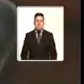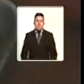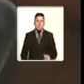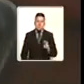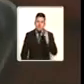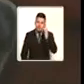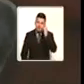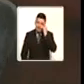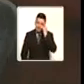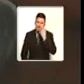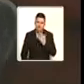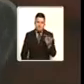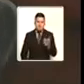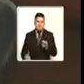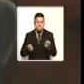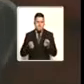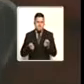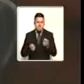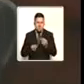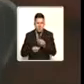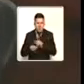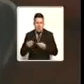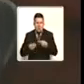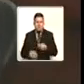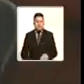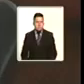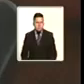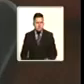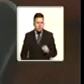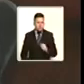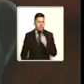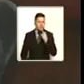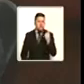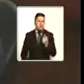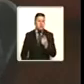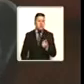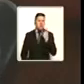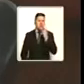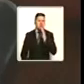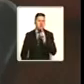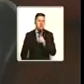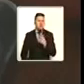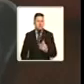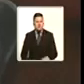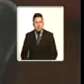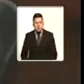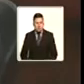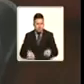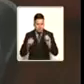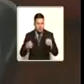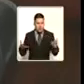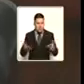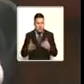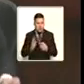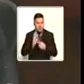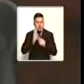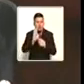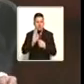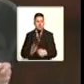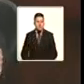Obviamente, en el tema de control de lavados, aquí también lo que le está haciendo falta al país es que le podamos